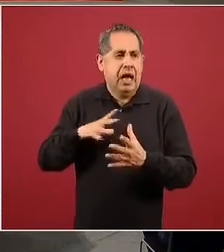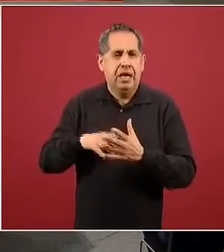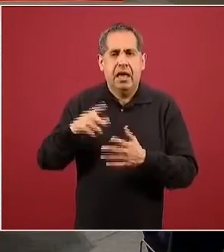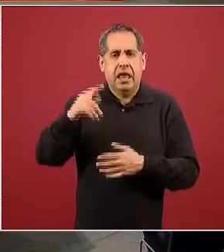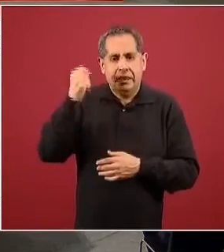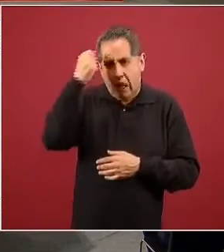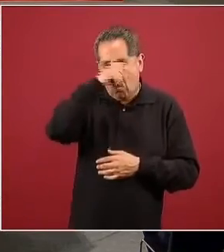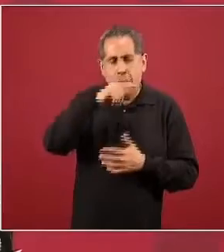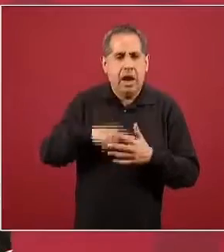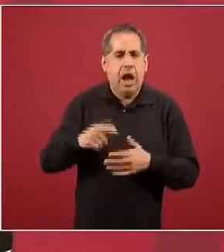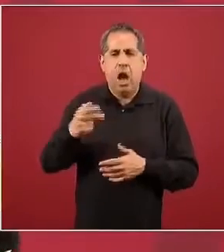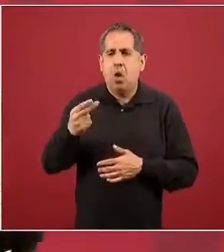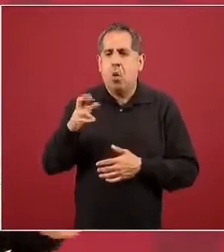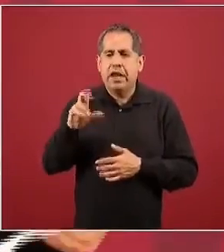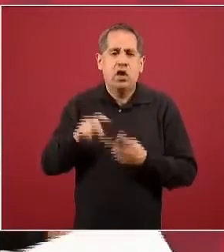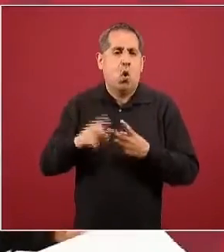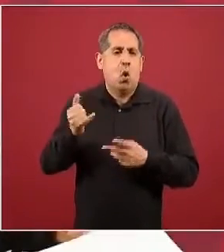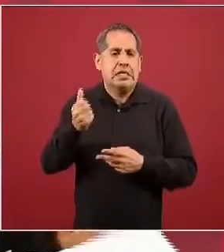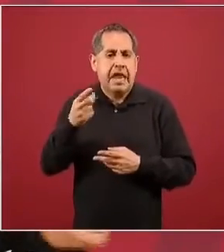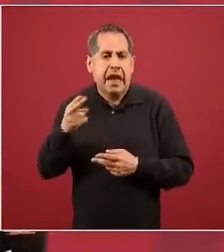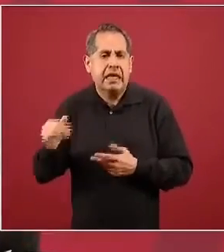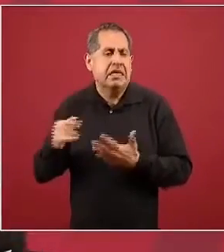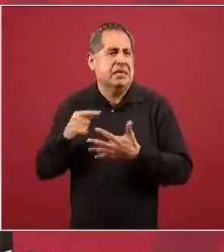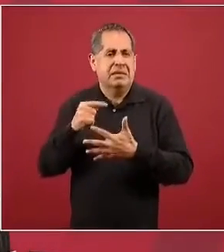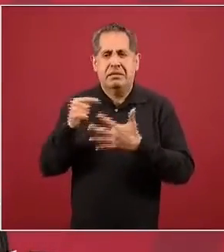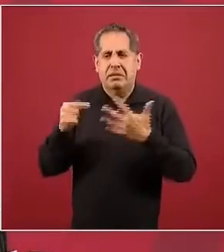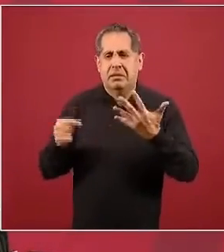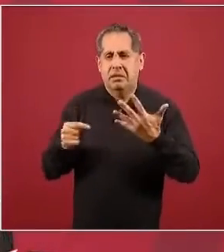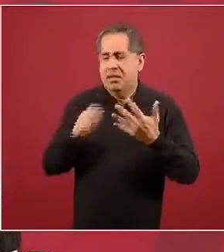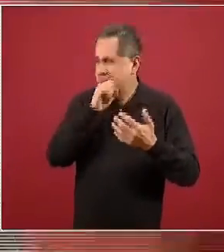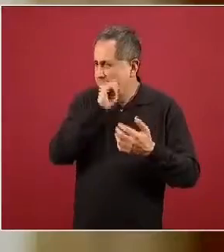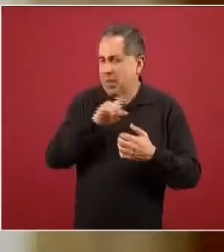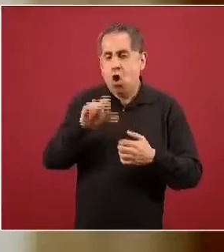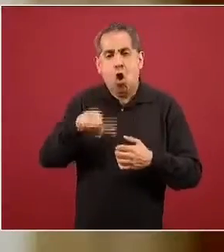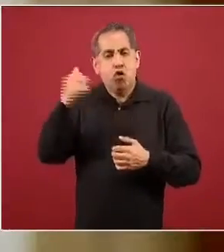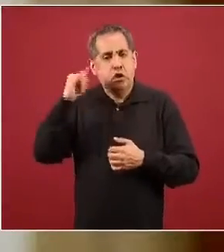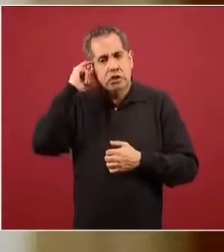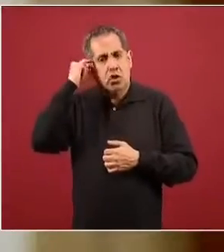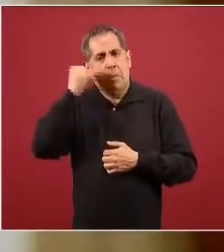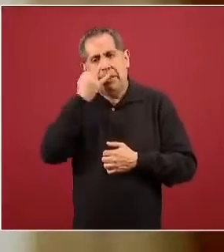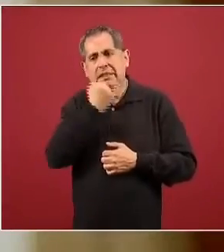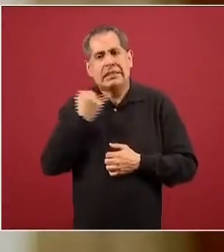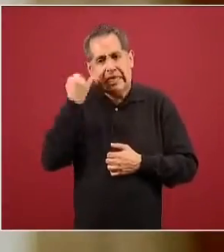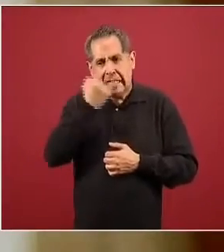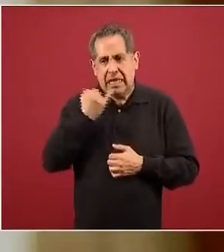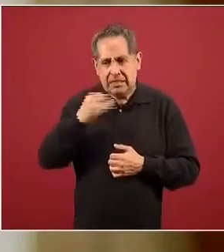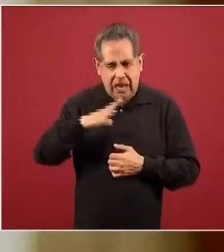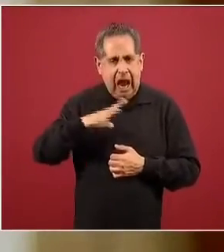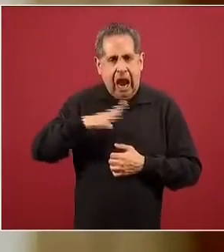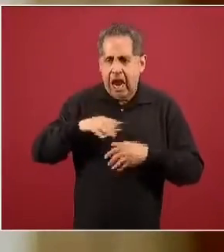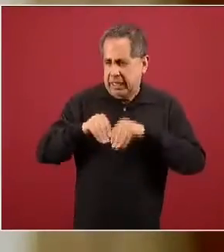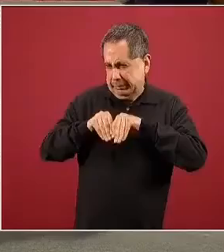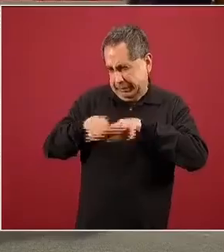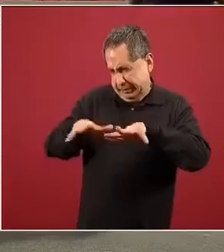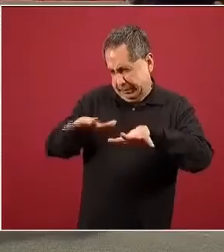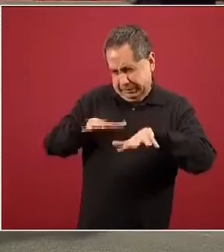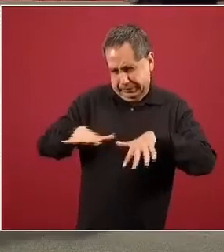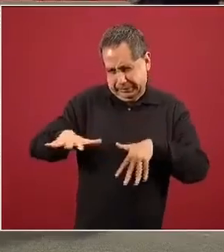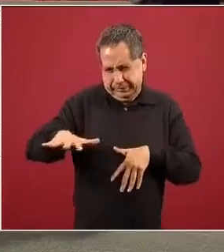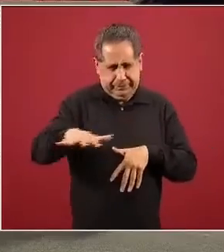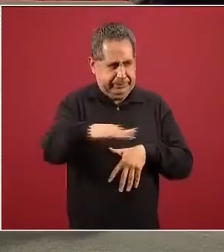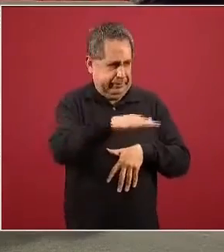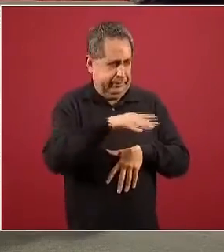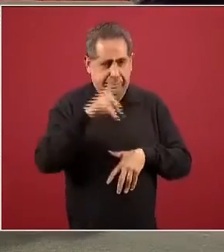en tarahumara, huarijo, yaqui y en otras lenguas para poder abarcar al mayor